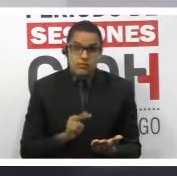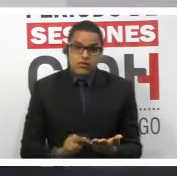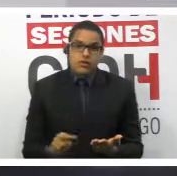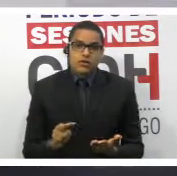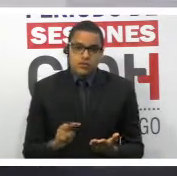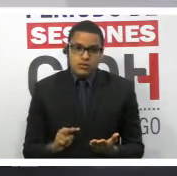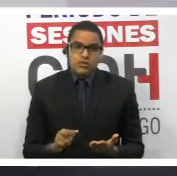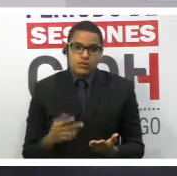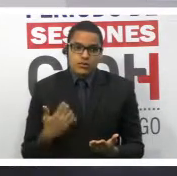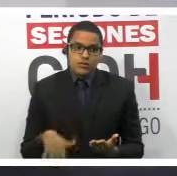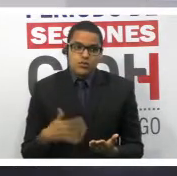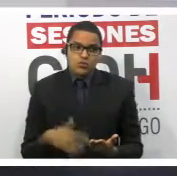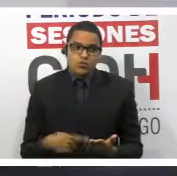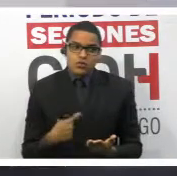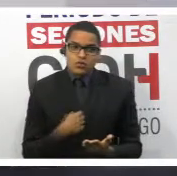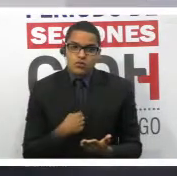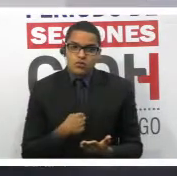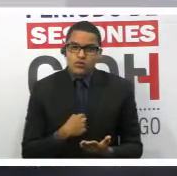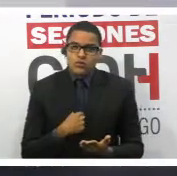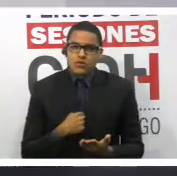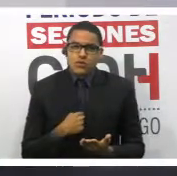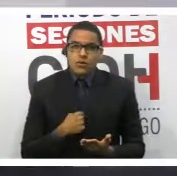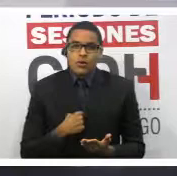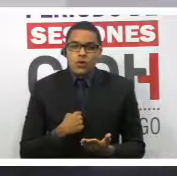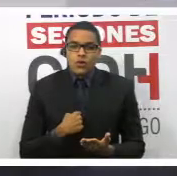well i'm here